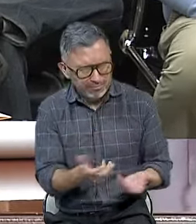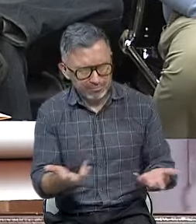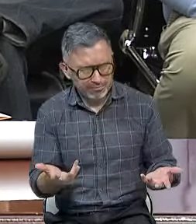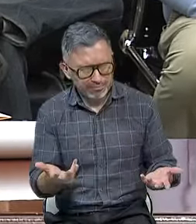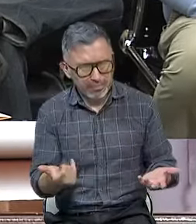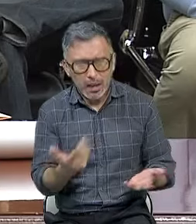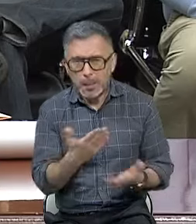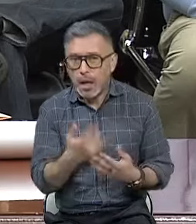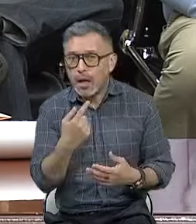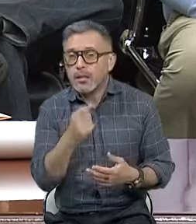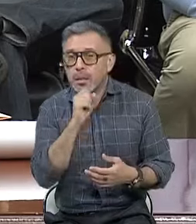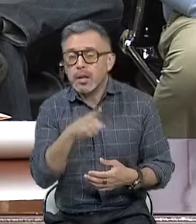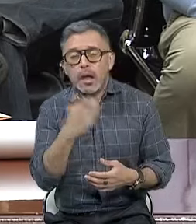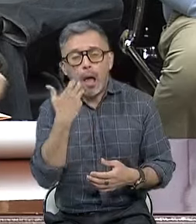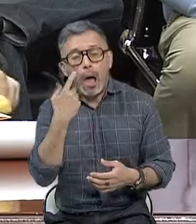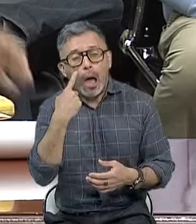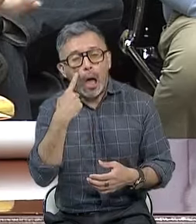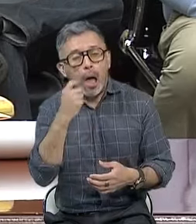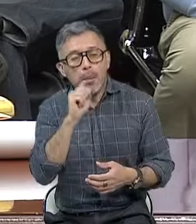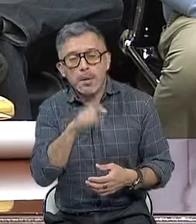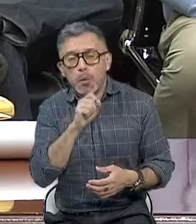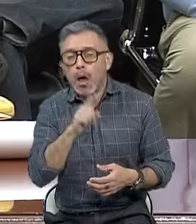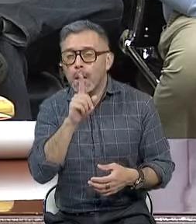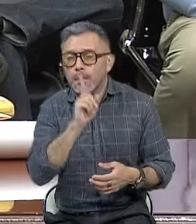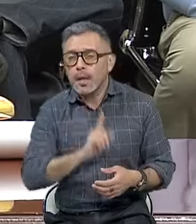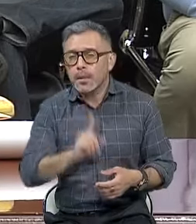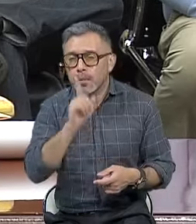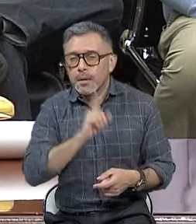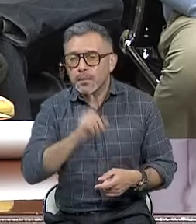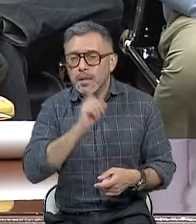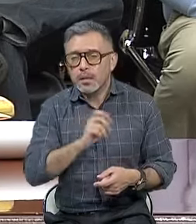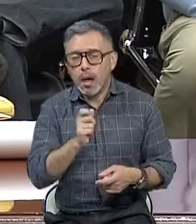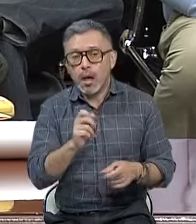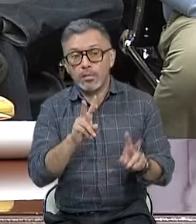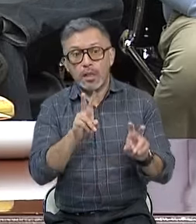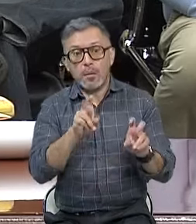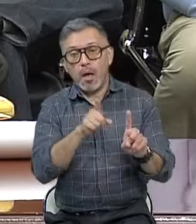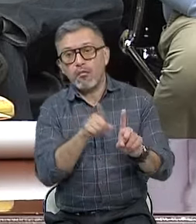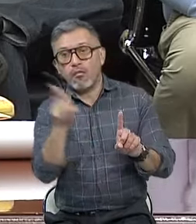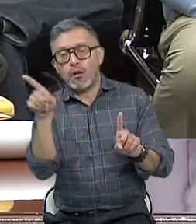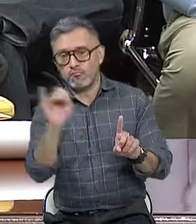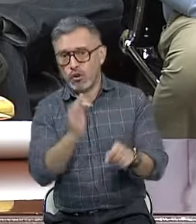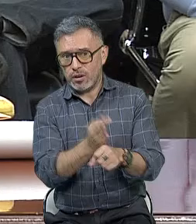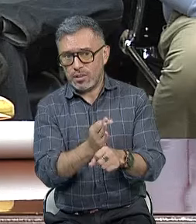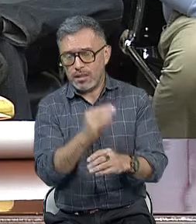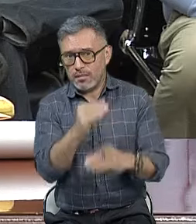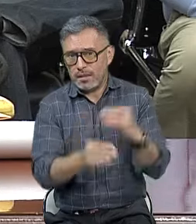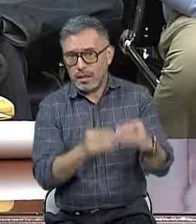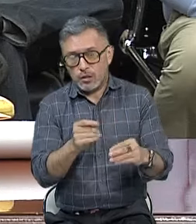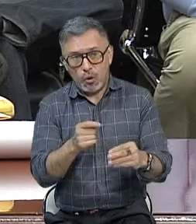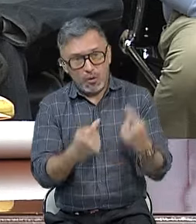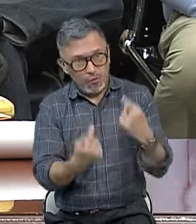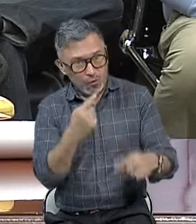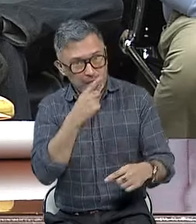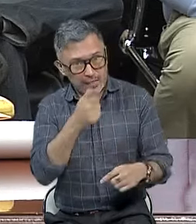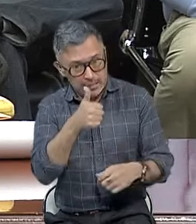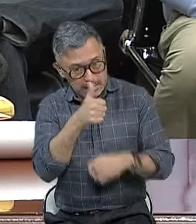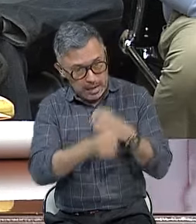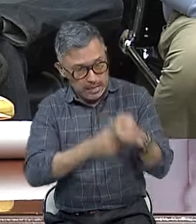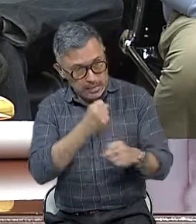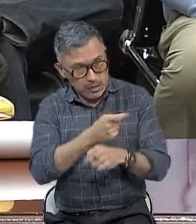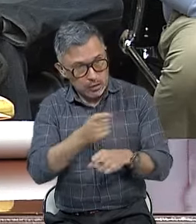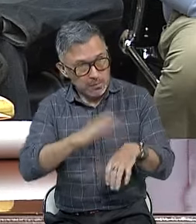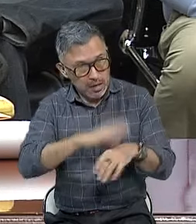miente sistemáticamente ahora sí que no es el tema pero está en el debate mienten cuando dicen que es el sexenio de más asesinatos